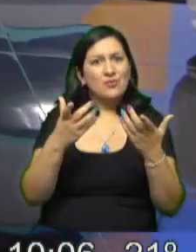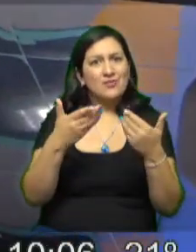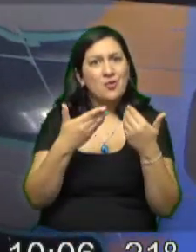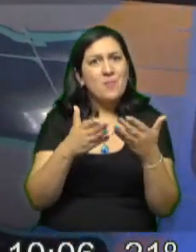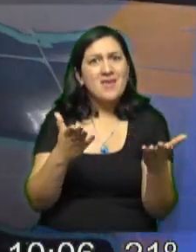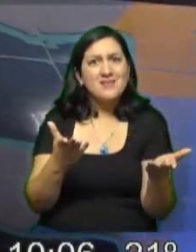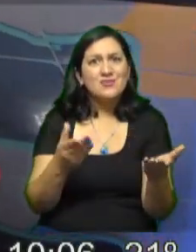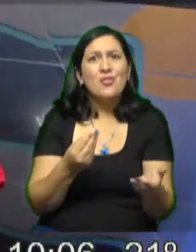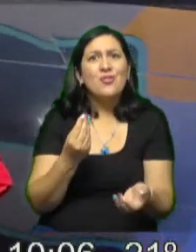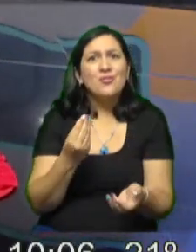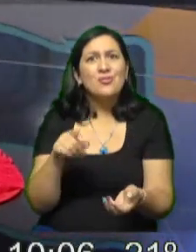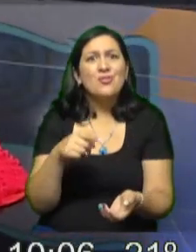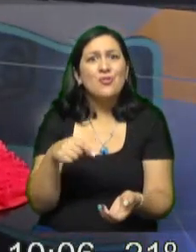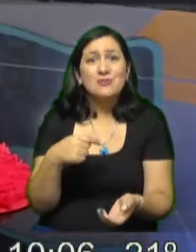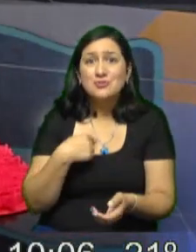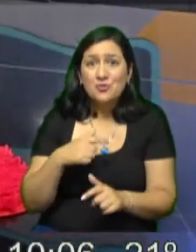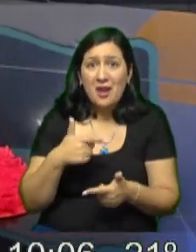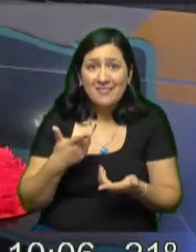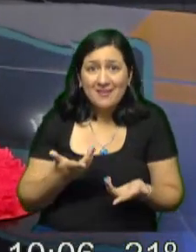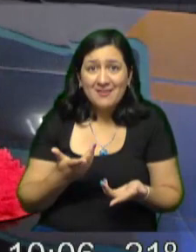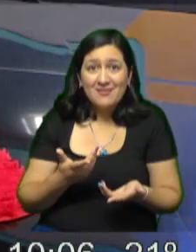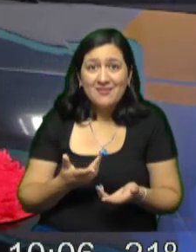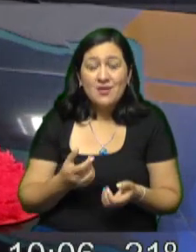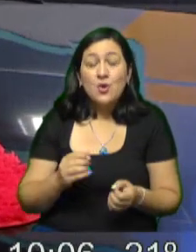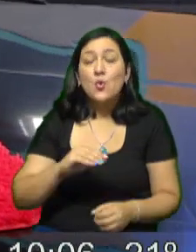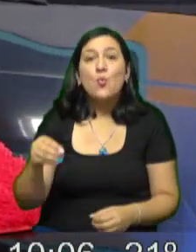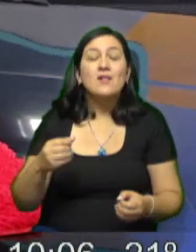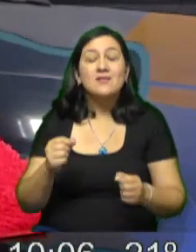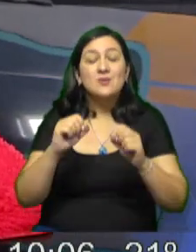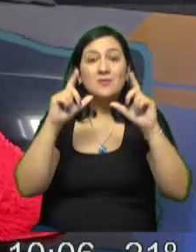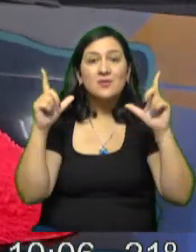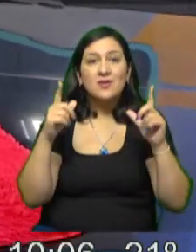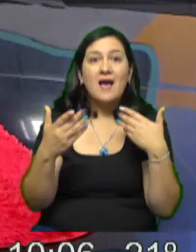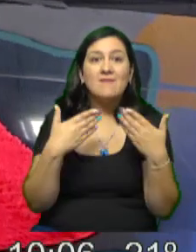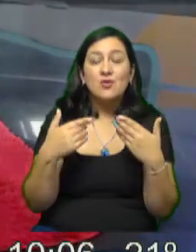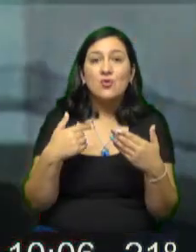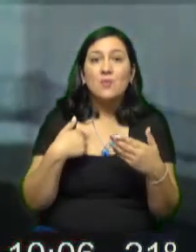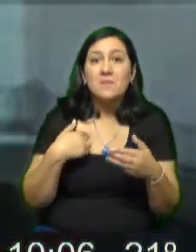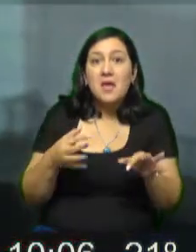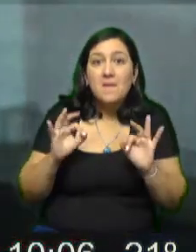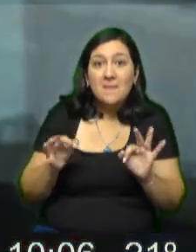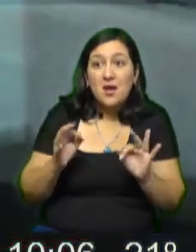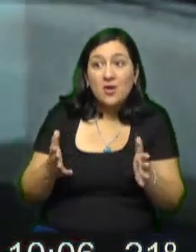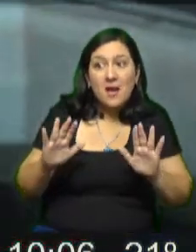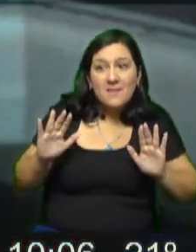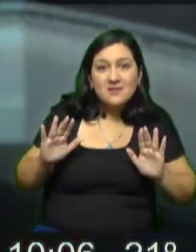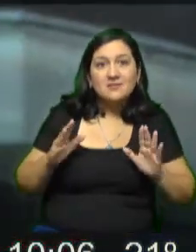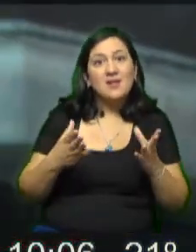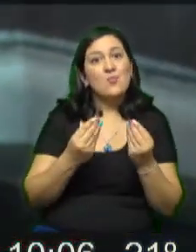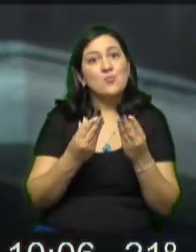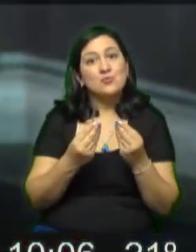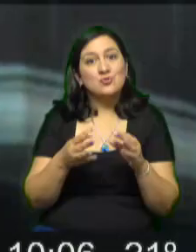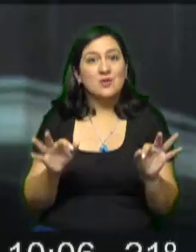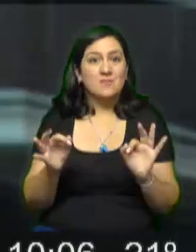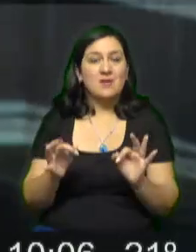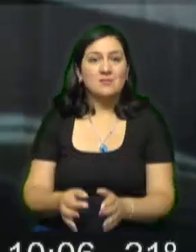comienzo, que ni yo las tengo, yo creo. ¿Cuál te sorprendió? ¿Habrán hablado con algún hermano mío? Seguramente. Tenés varios, ¿no? Así que...